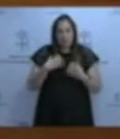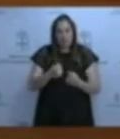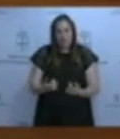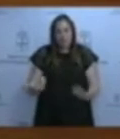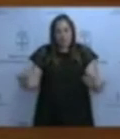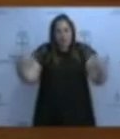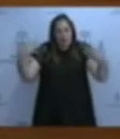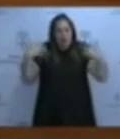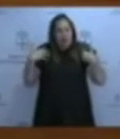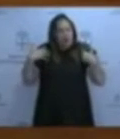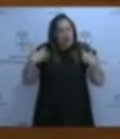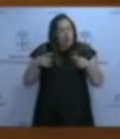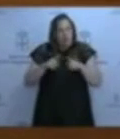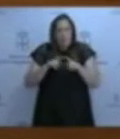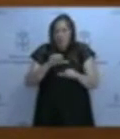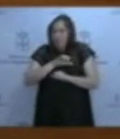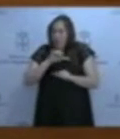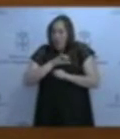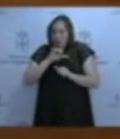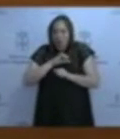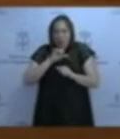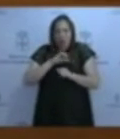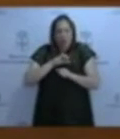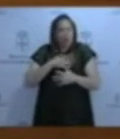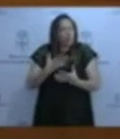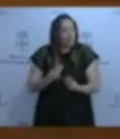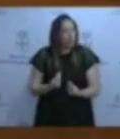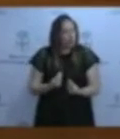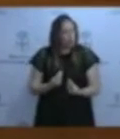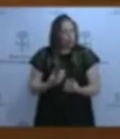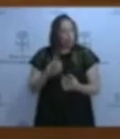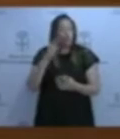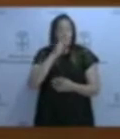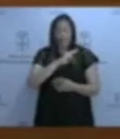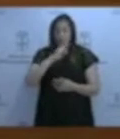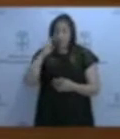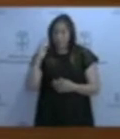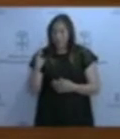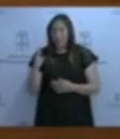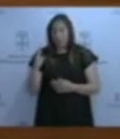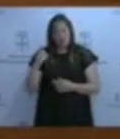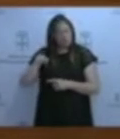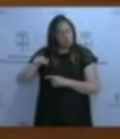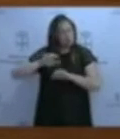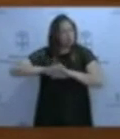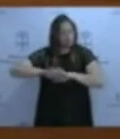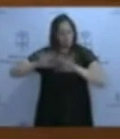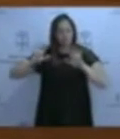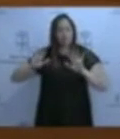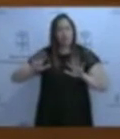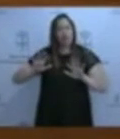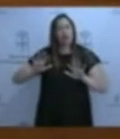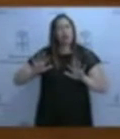desborde de la espera en la sanidad asturiana. El Partido Popular tiene muy claro y, como